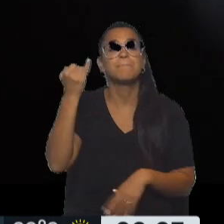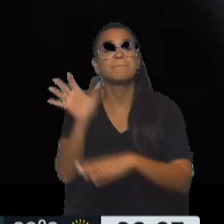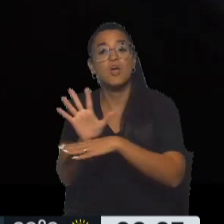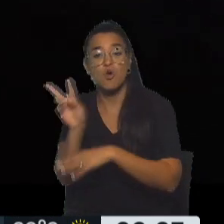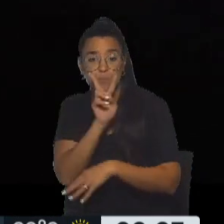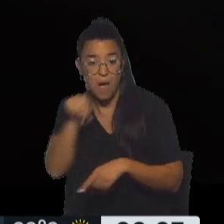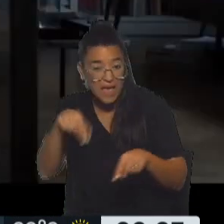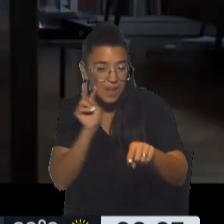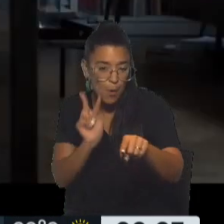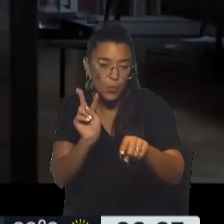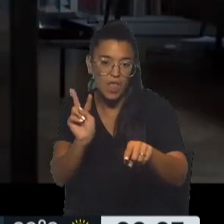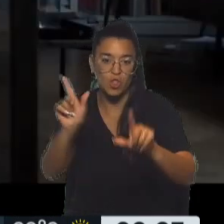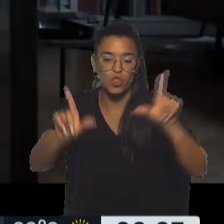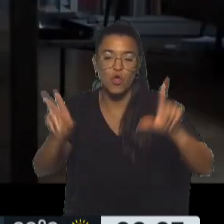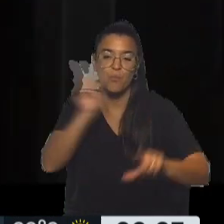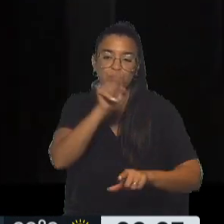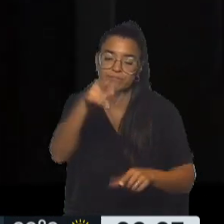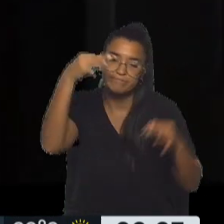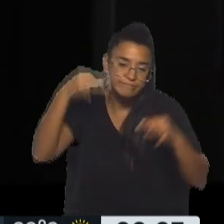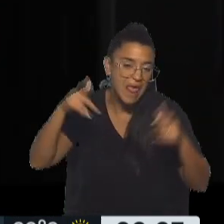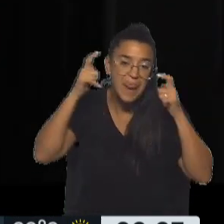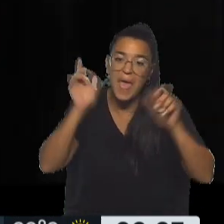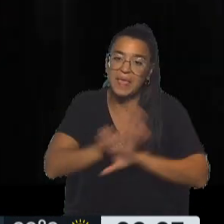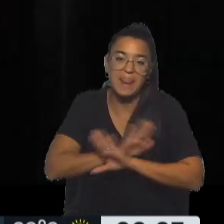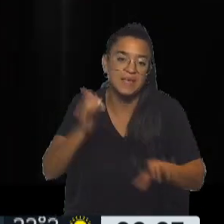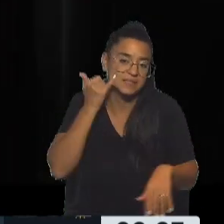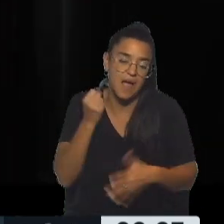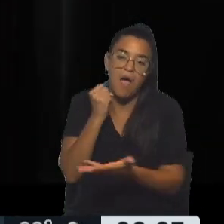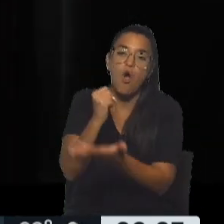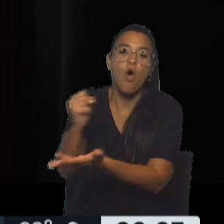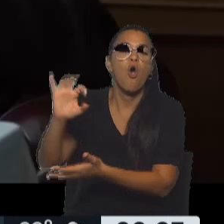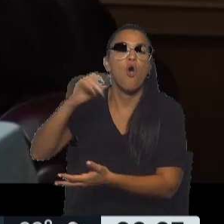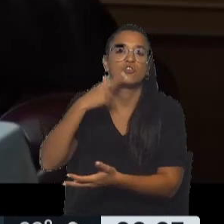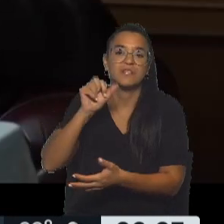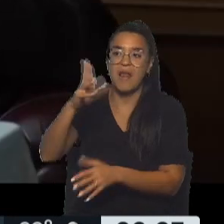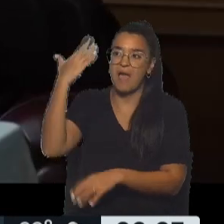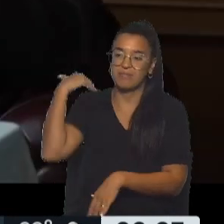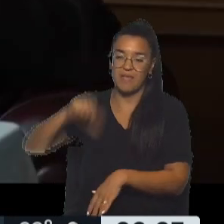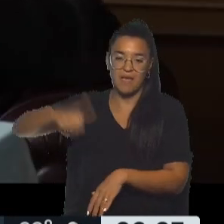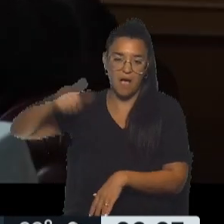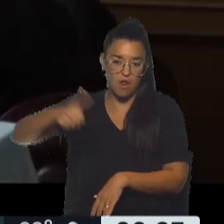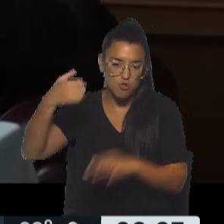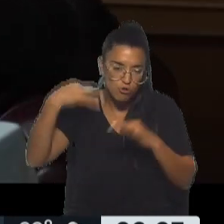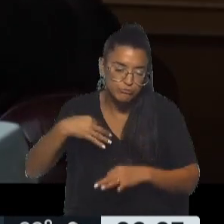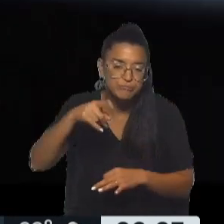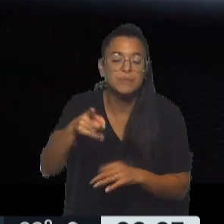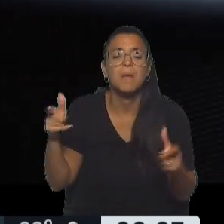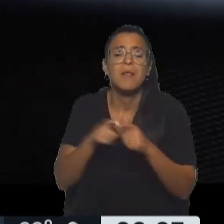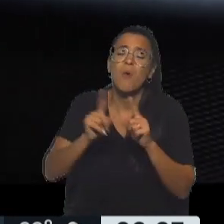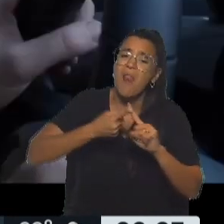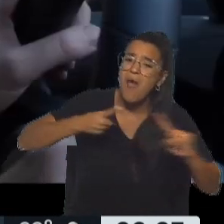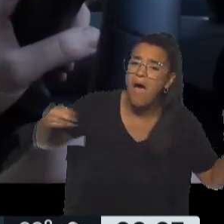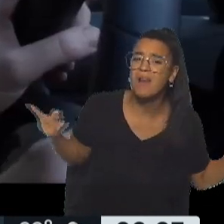ahí la tenemos en pantalla. Es una reina. Ya tiene Oscar ganados antes. Hablamos de Cate Blanchett, que la rompe en una película larguísima